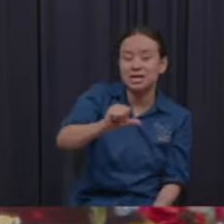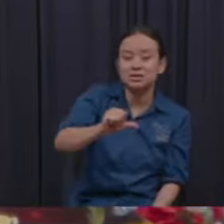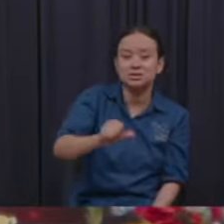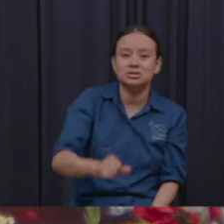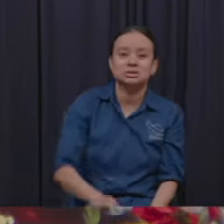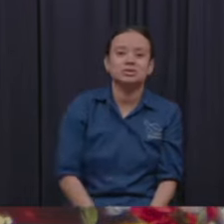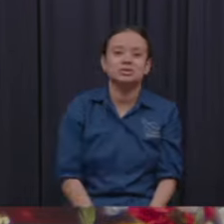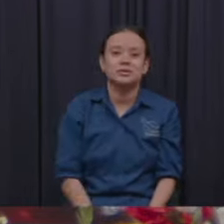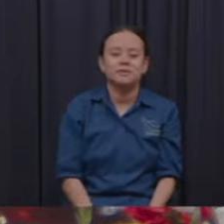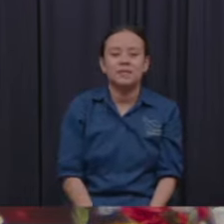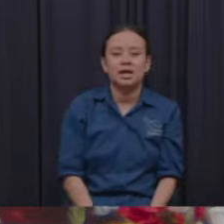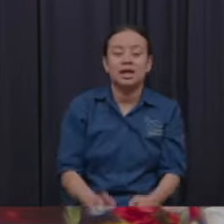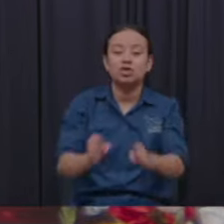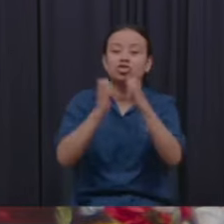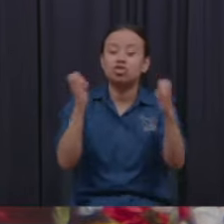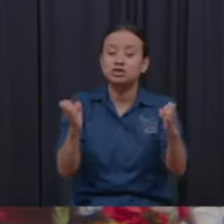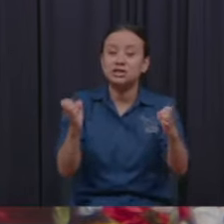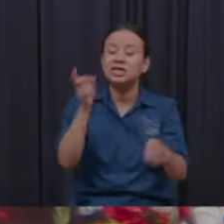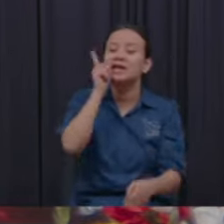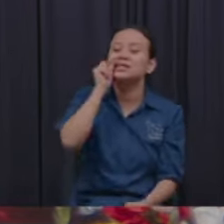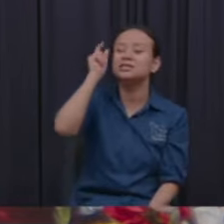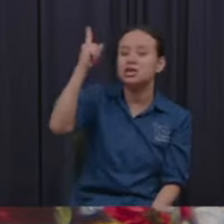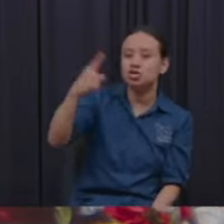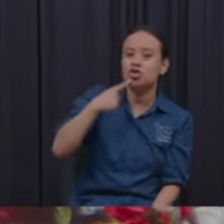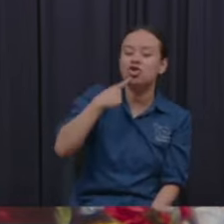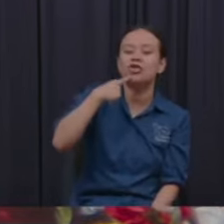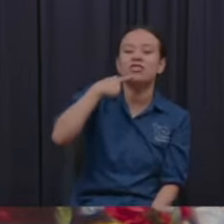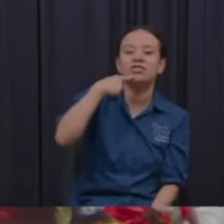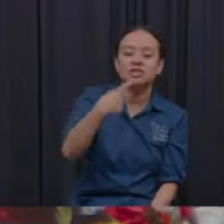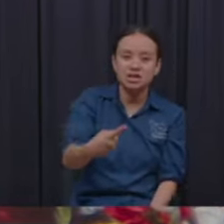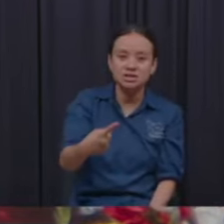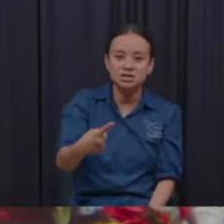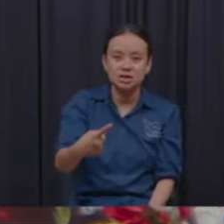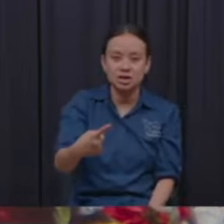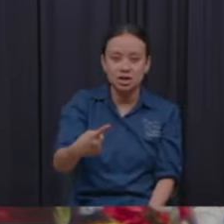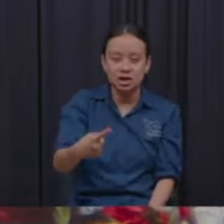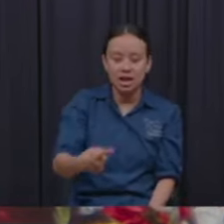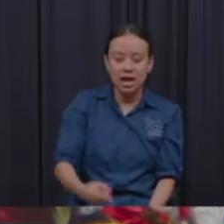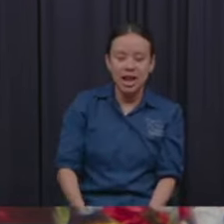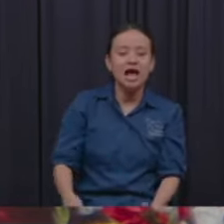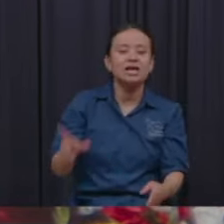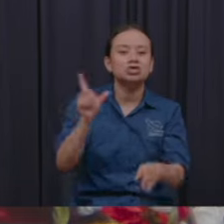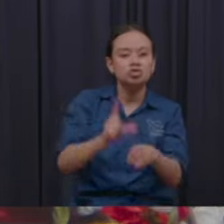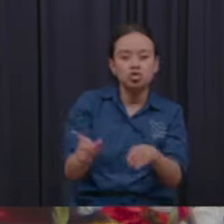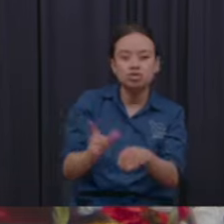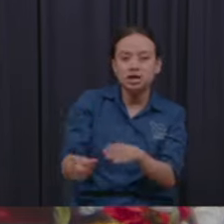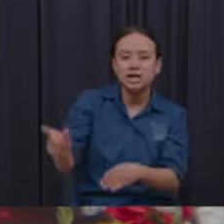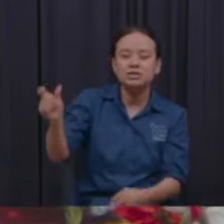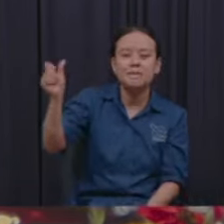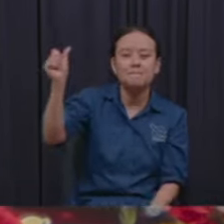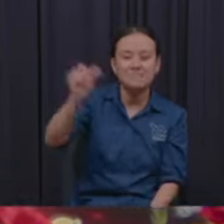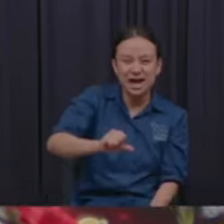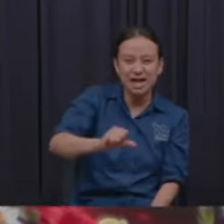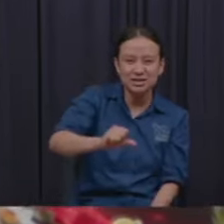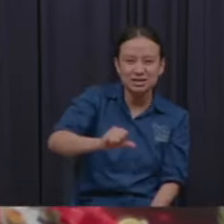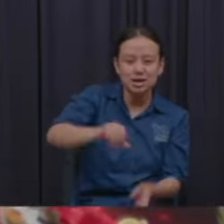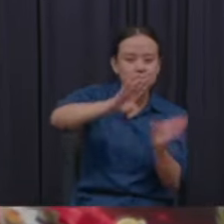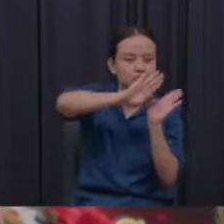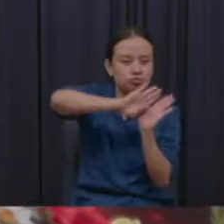El Señor da la orden: del todo la aborrecerás y la abominarás, porque es